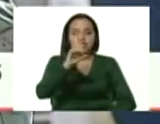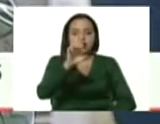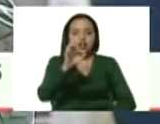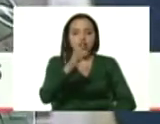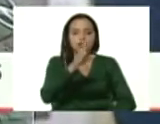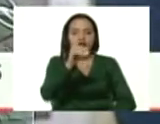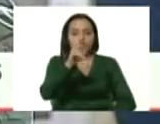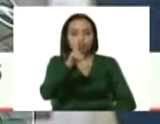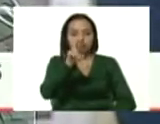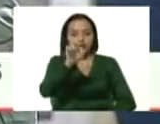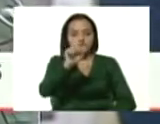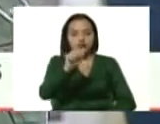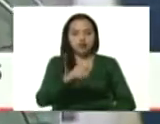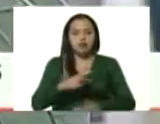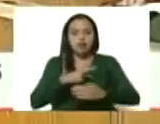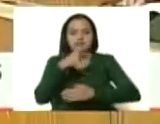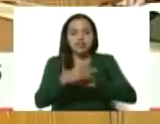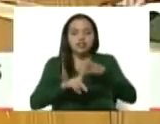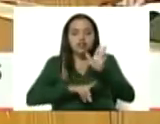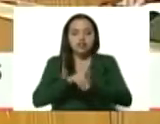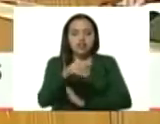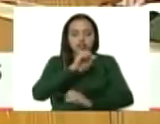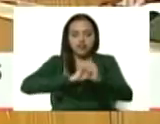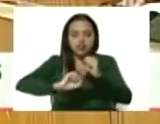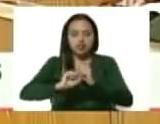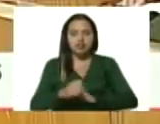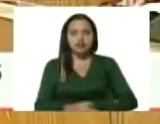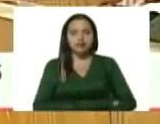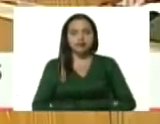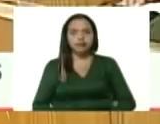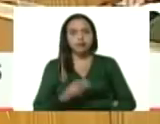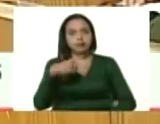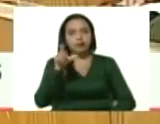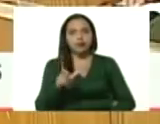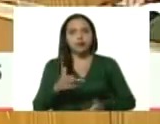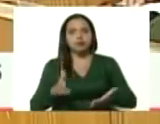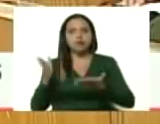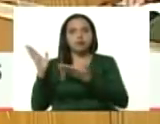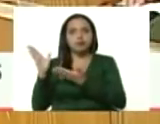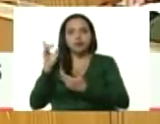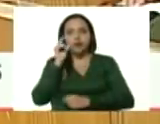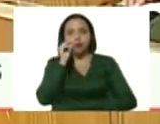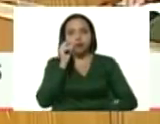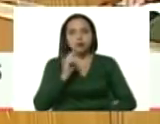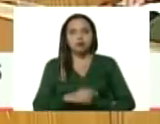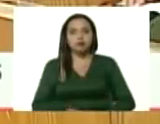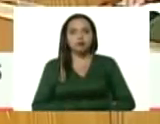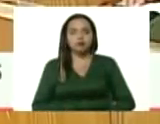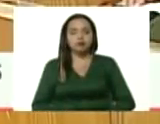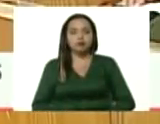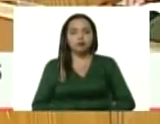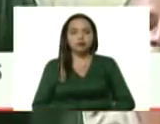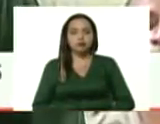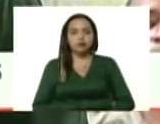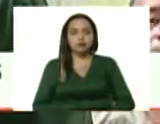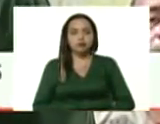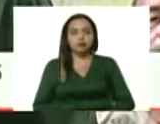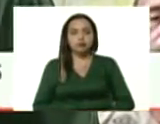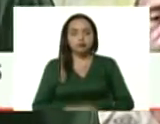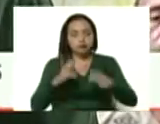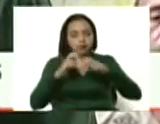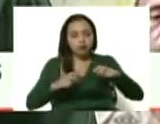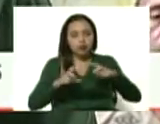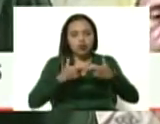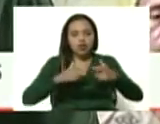del Ministerio de la Defensa, al mayor general Kevin Nicolás Cabrera Romero, inspector general de la Fuerza